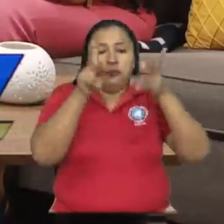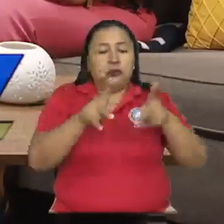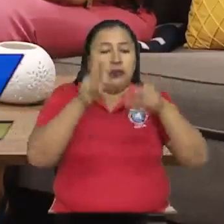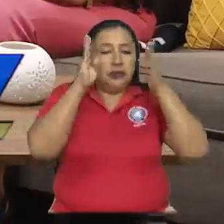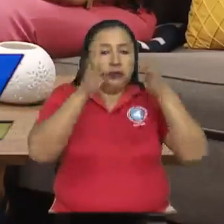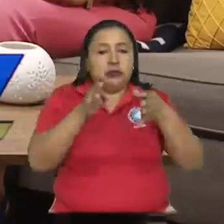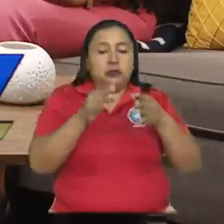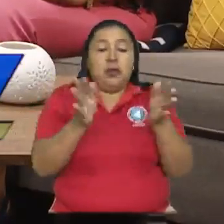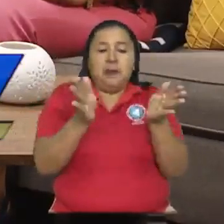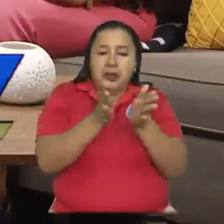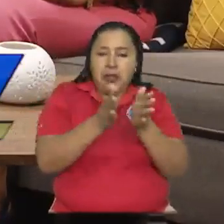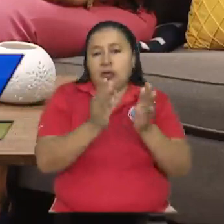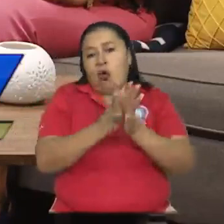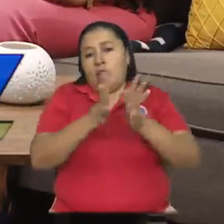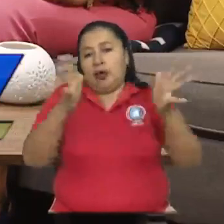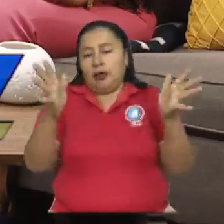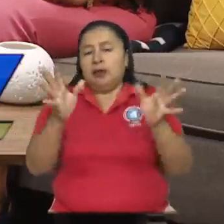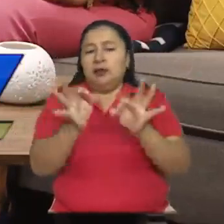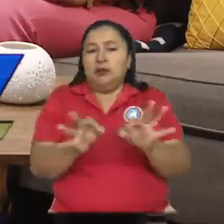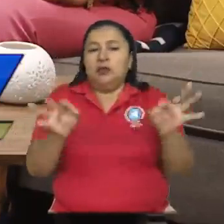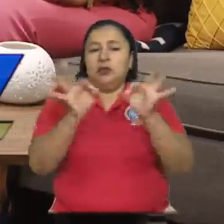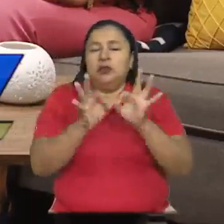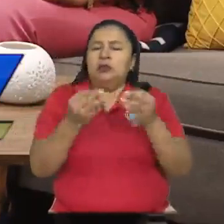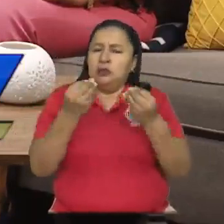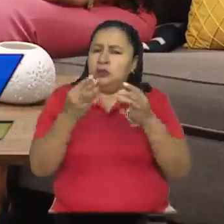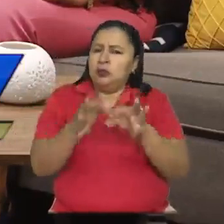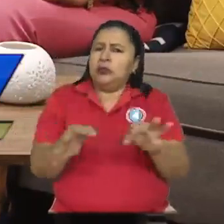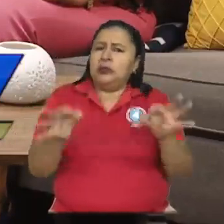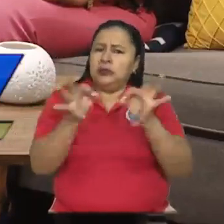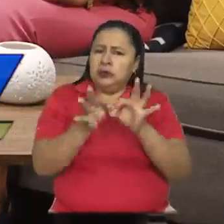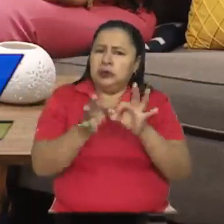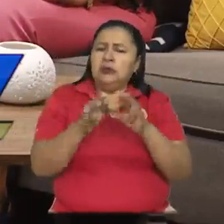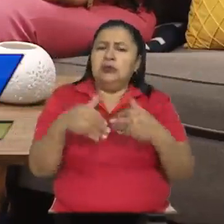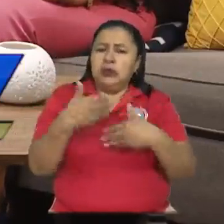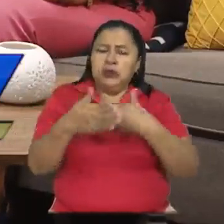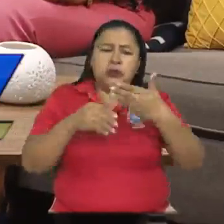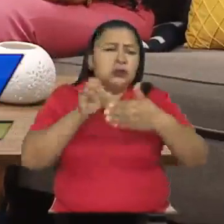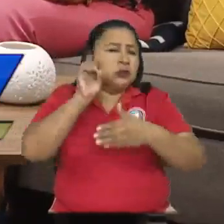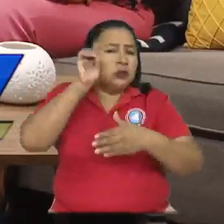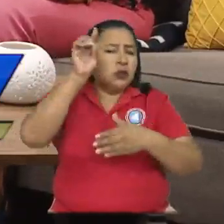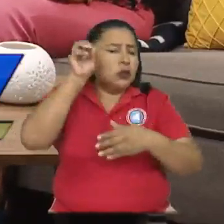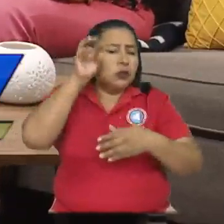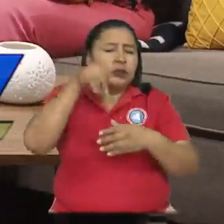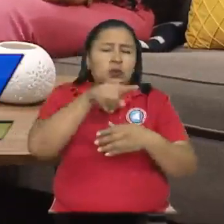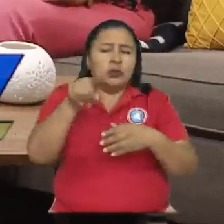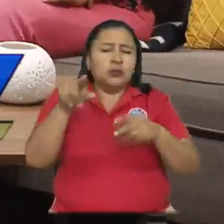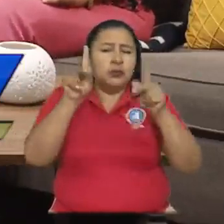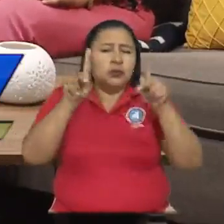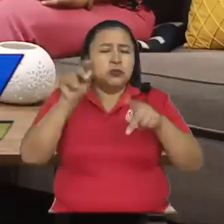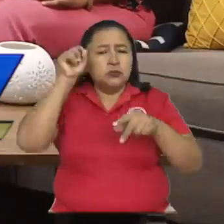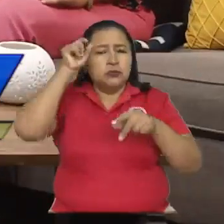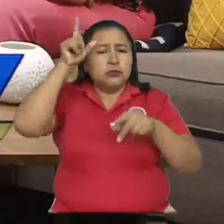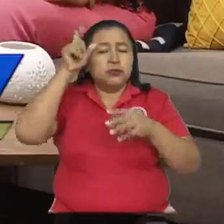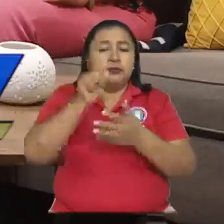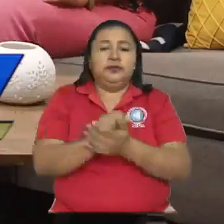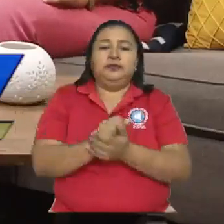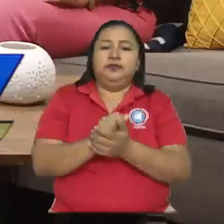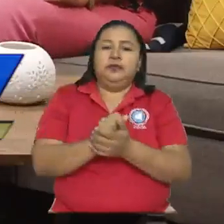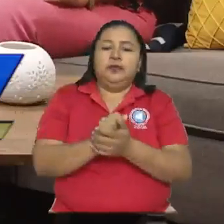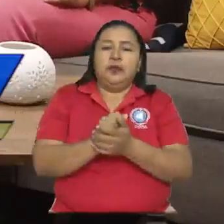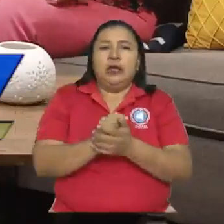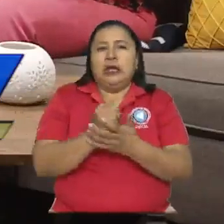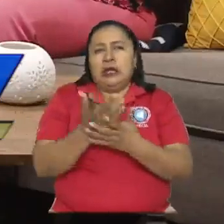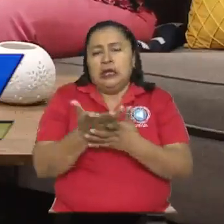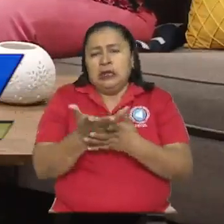medianos y grandes, ¿no? ¿Cuán importante es el acompañamiento, ¿no? para desarrollar el turismo? El tema de las capacitaciones es